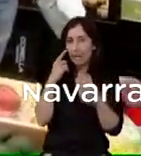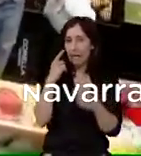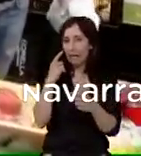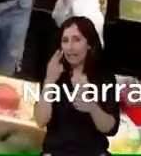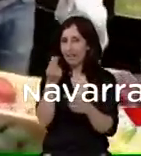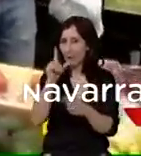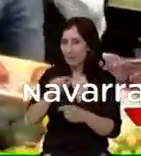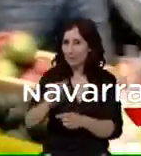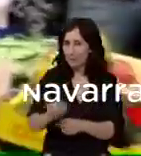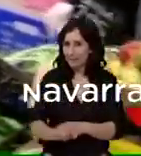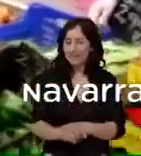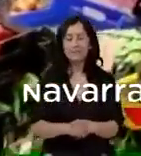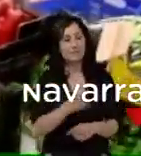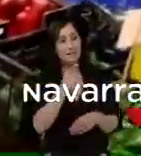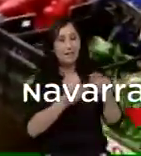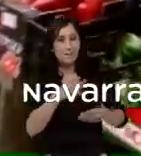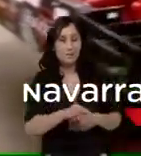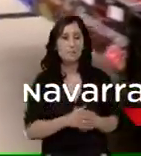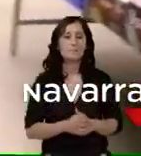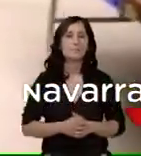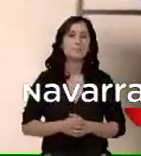hacen lo que pueden. Venga, que vaya bien. Gracias.